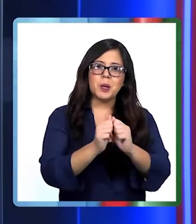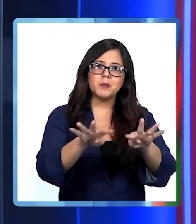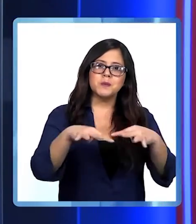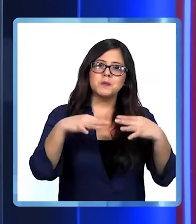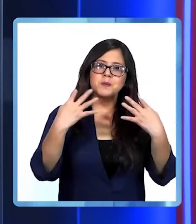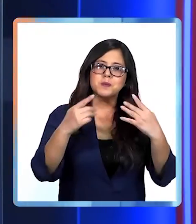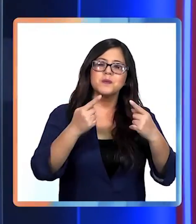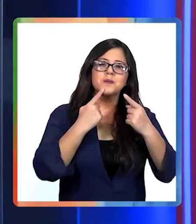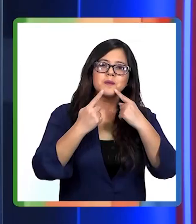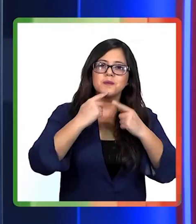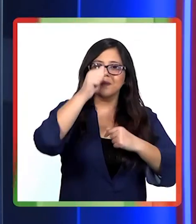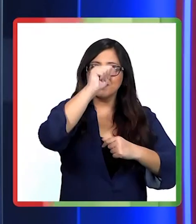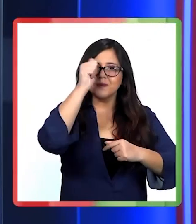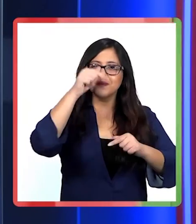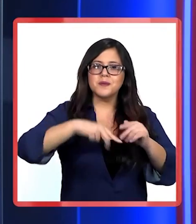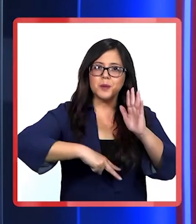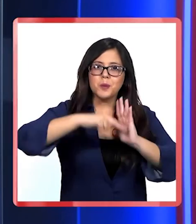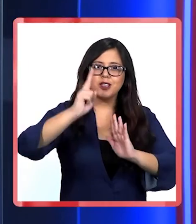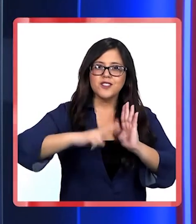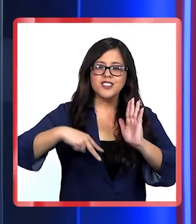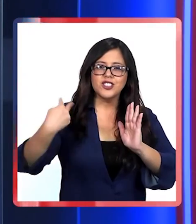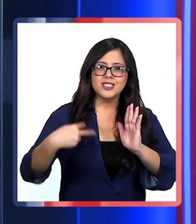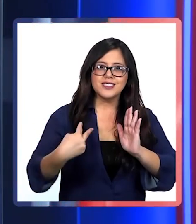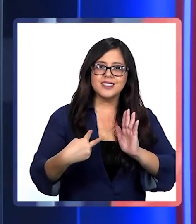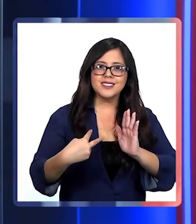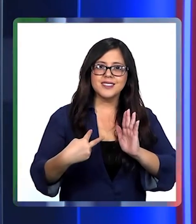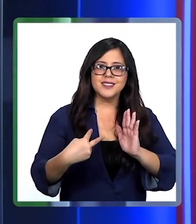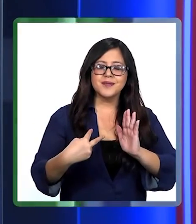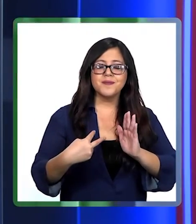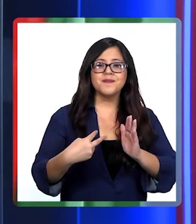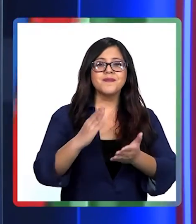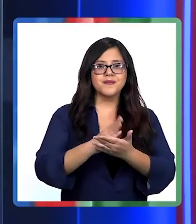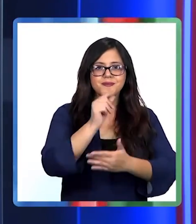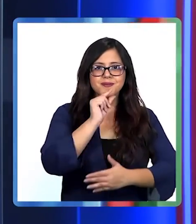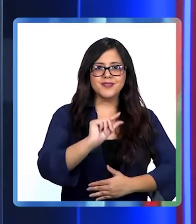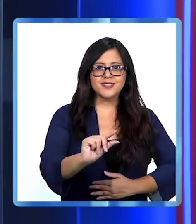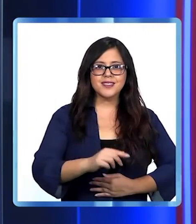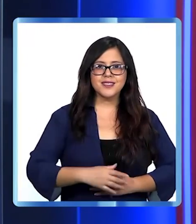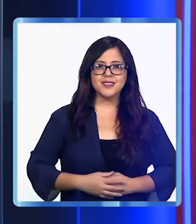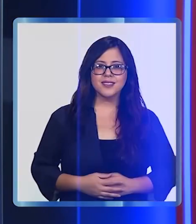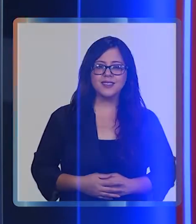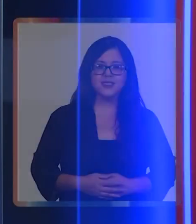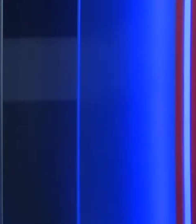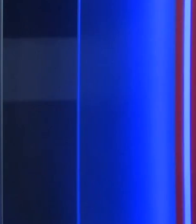gracias por acompañarnos en la entrevista del domingo de Portavoz Noticias. Hasta pronto.